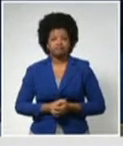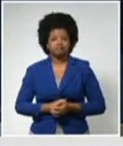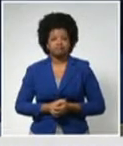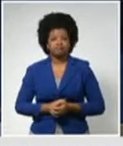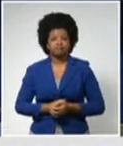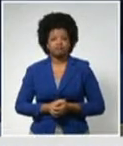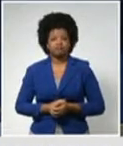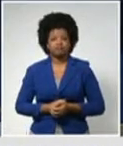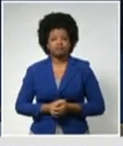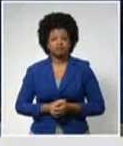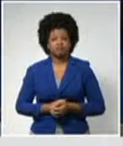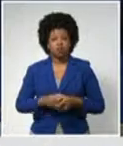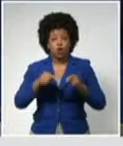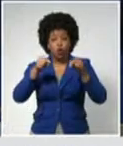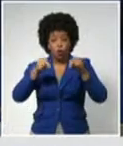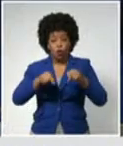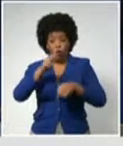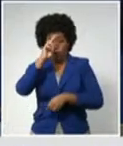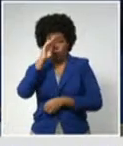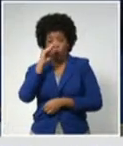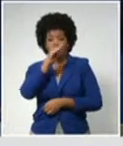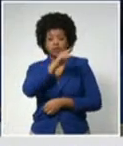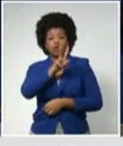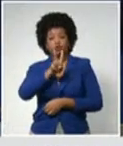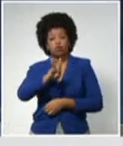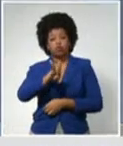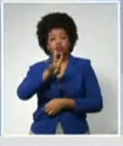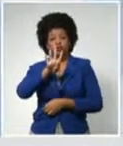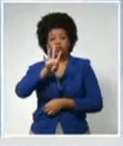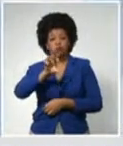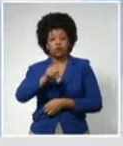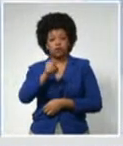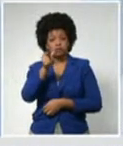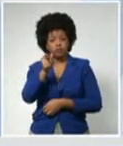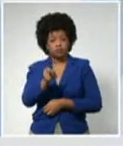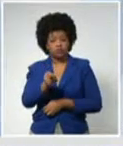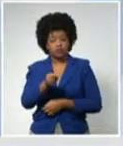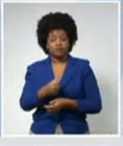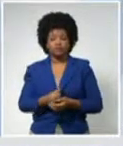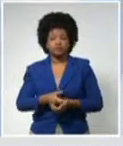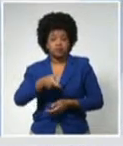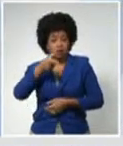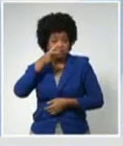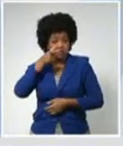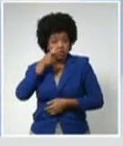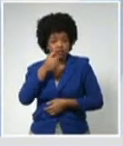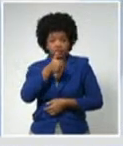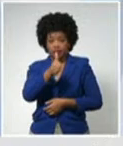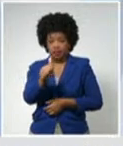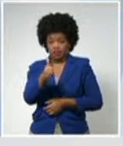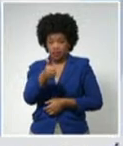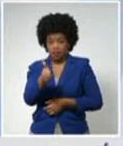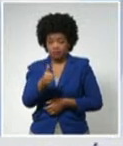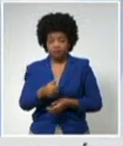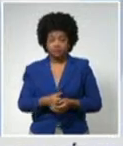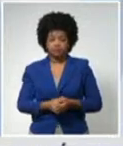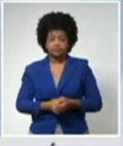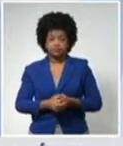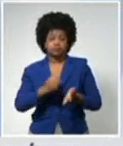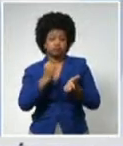Hoy amanecen en nuestros hospitales 240 pacientes, en vigilancia 10,